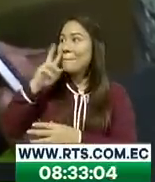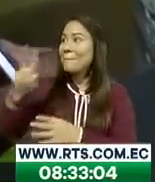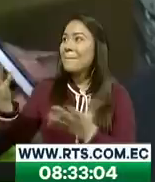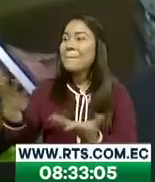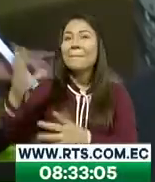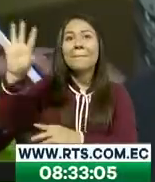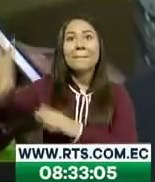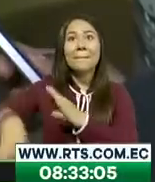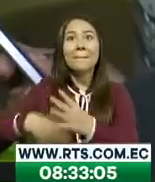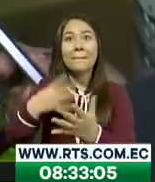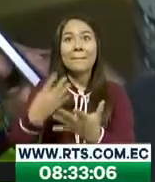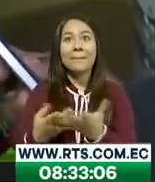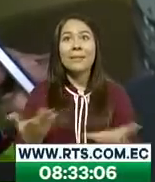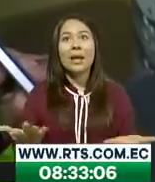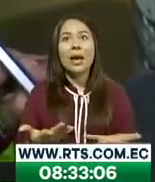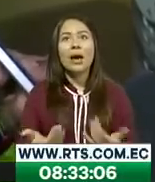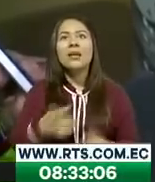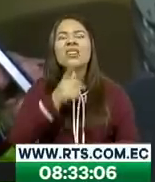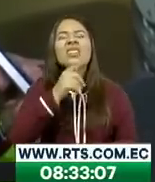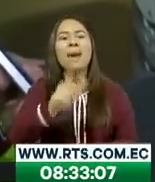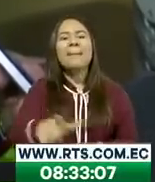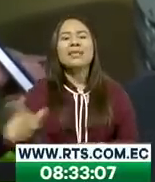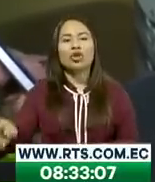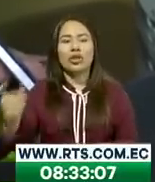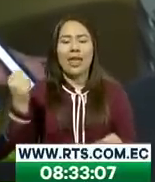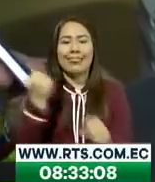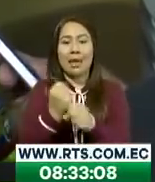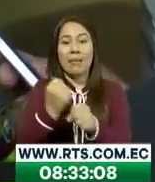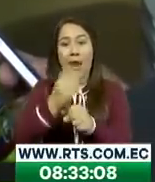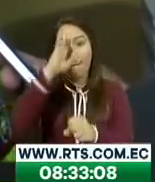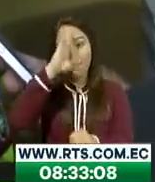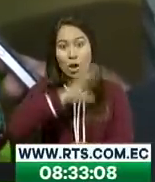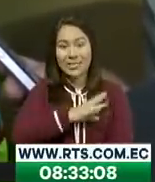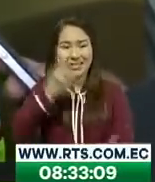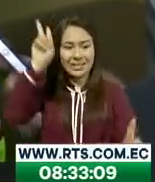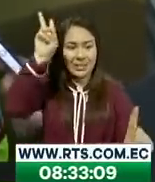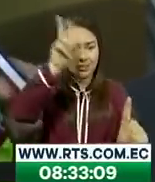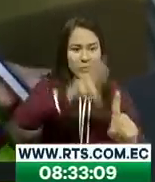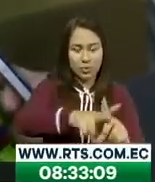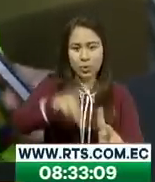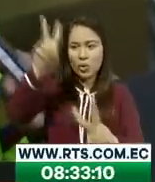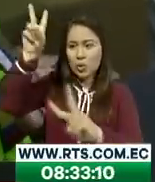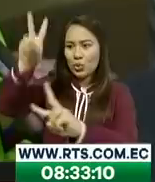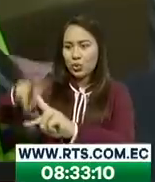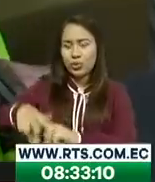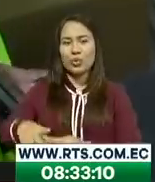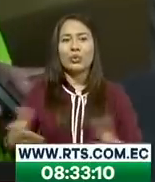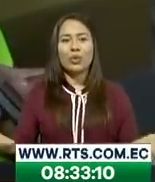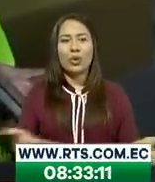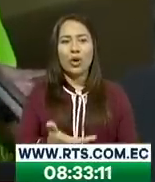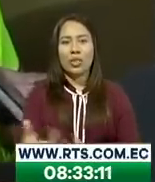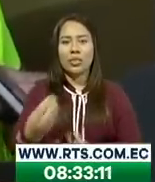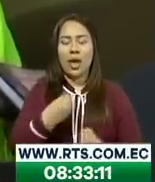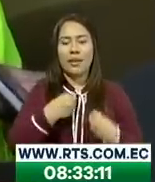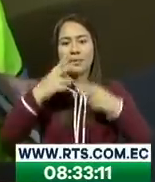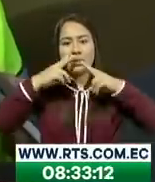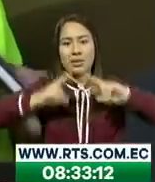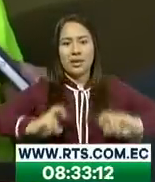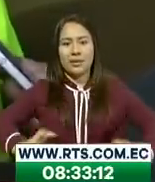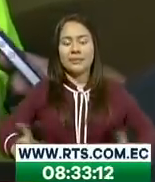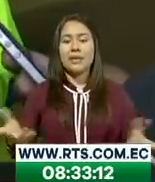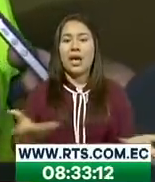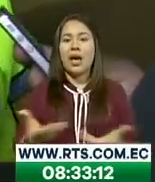hoy, la madrugada, la operación denominada Mega Impacto 25, la misma que ha estado orientada a desarticular tres